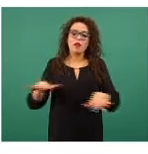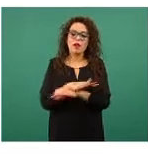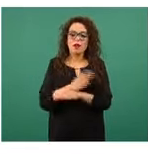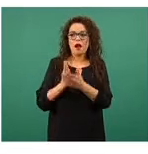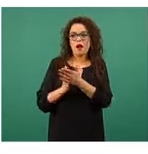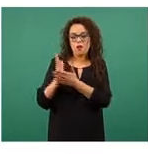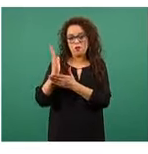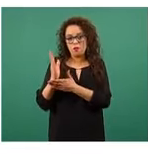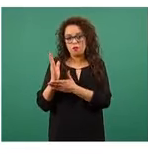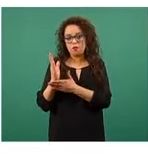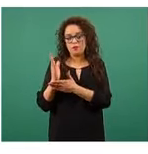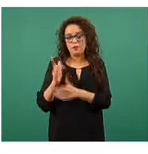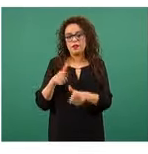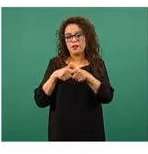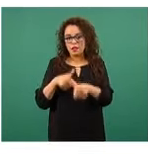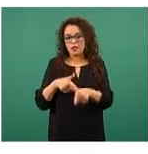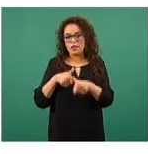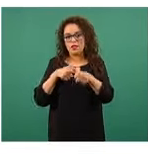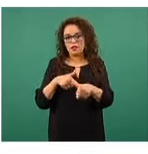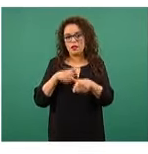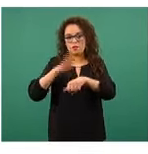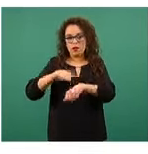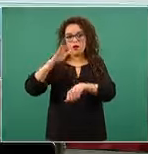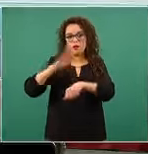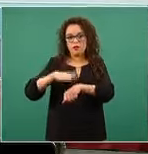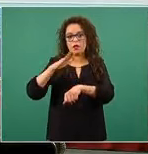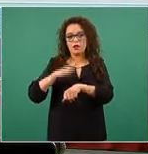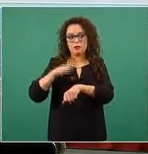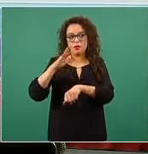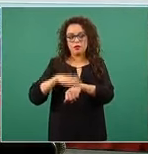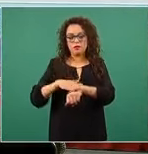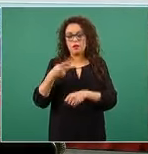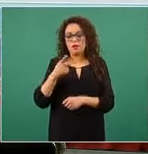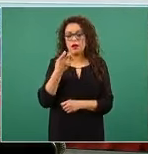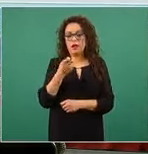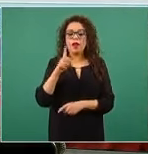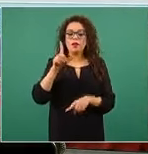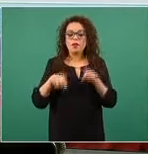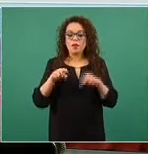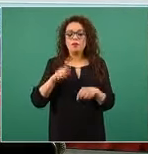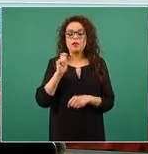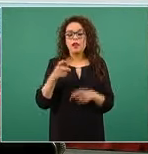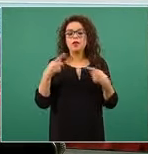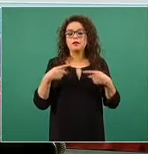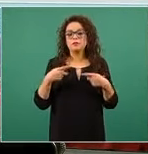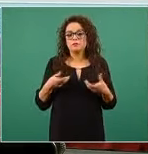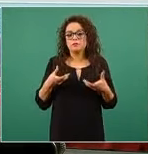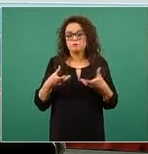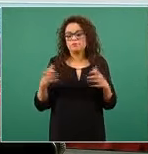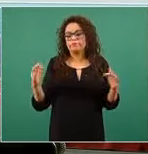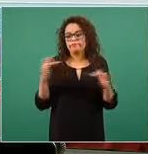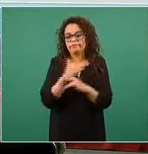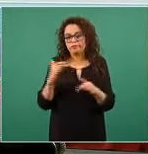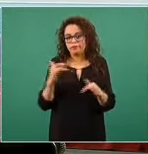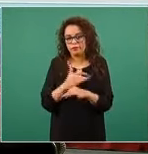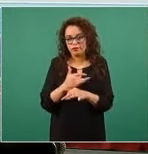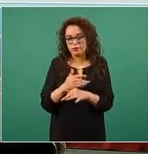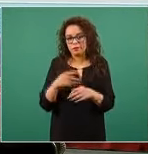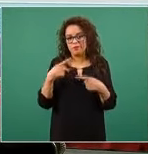o continuar un ascenso, y esto depende para cada una de las entidades en el comportamiento y en la movilidad en la población, pero aquí tenemos